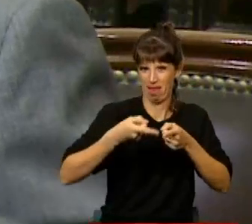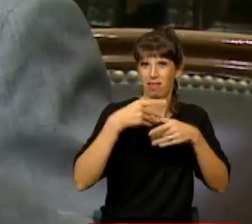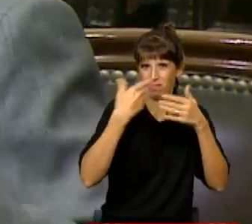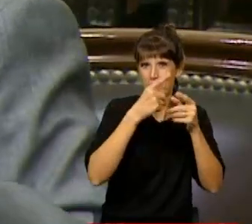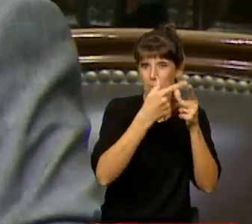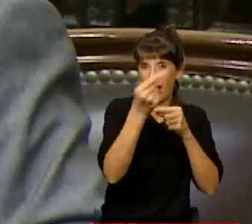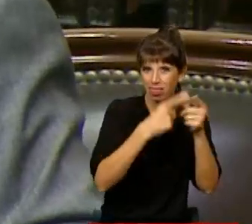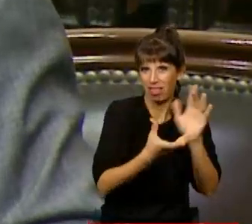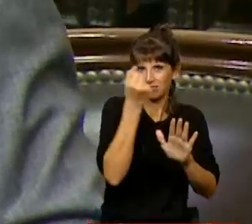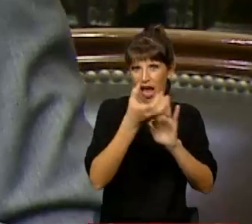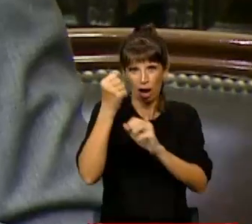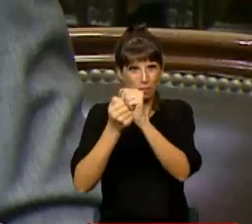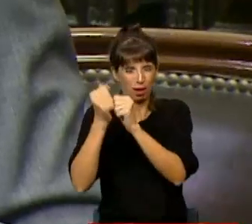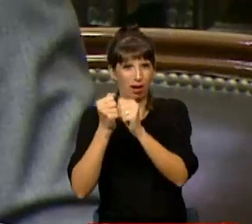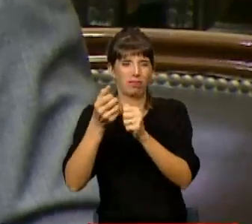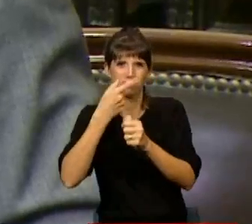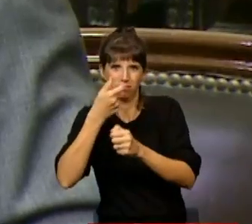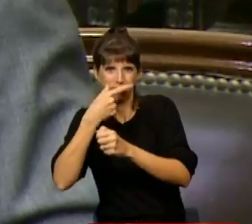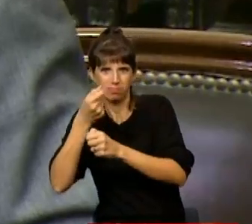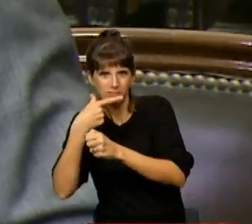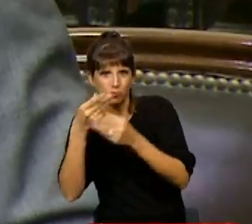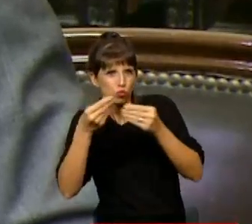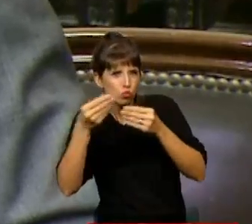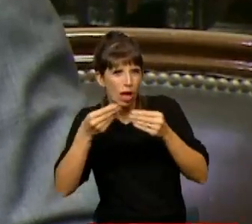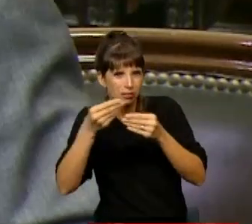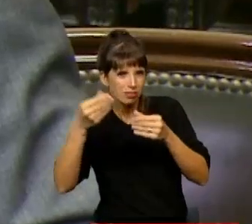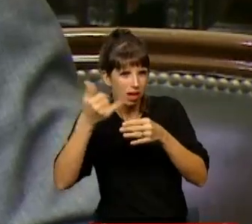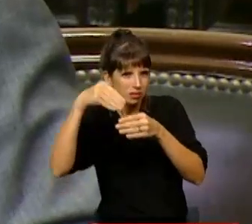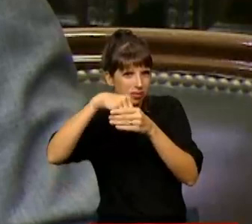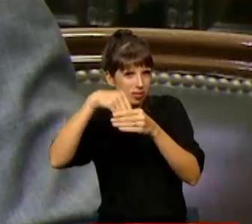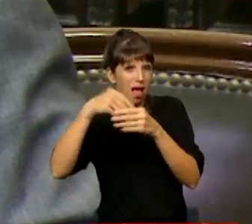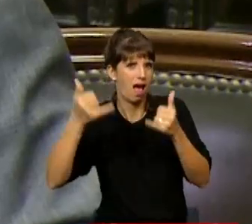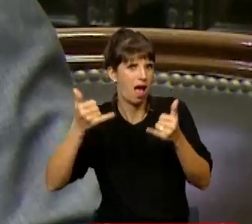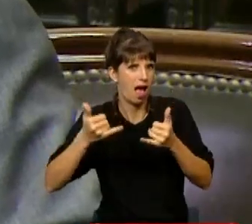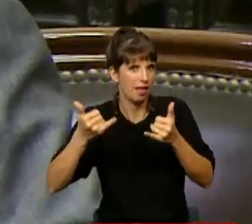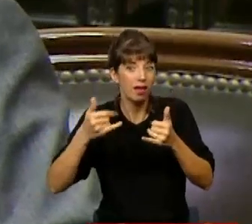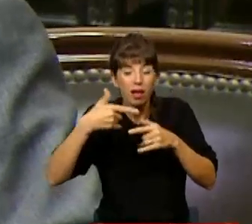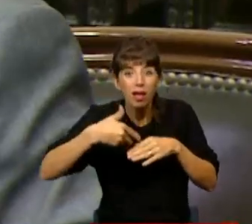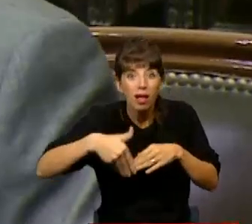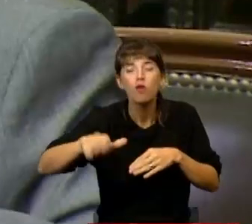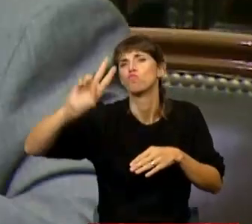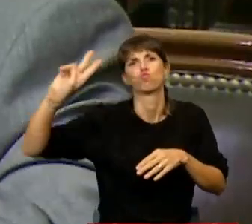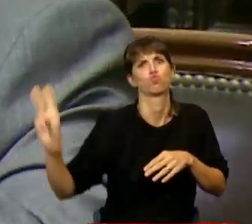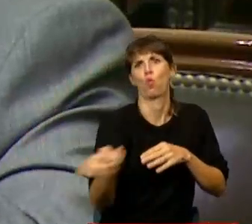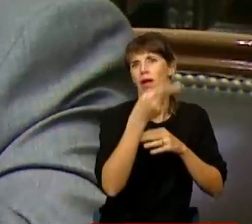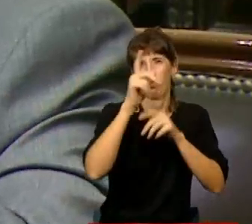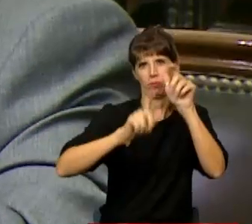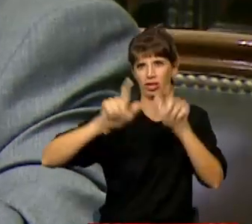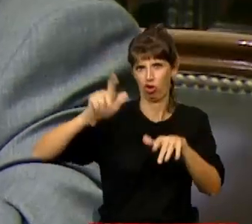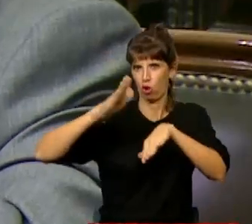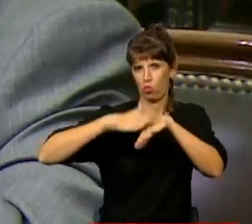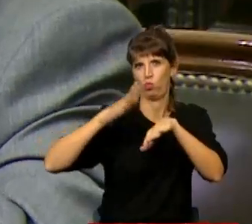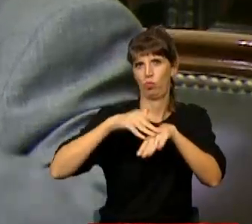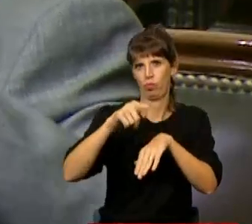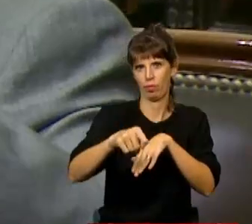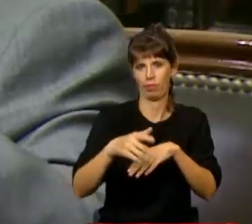manera, determinados poderosos componentes que justamente lo que traen es la muerte para nuestra población. Por eso, señor